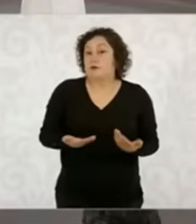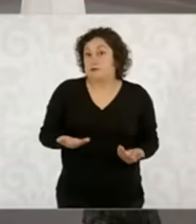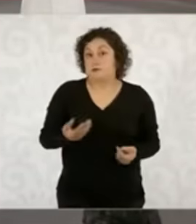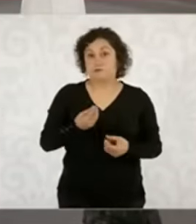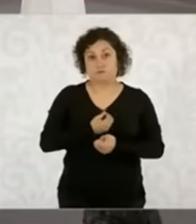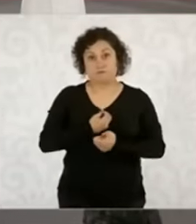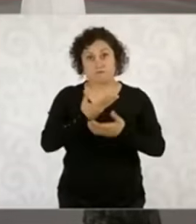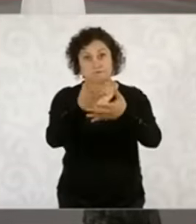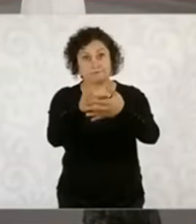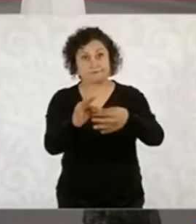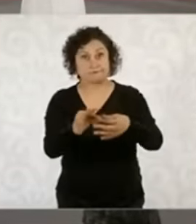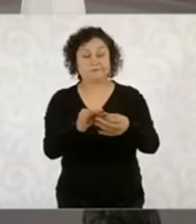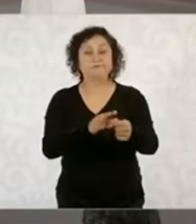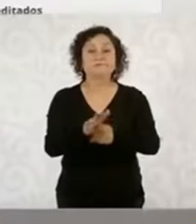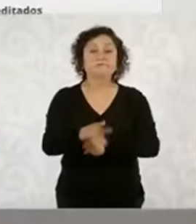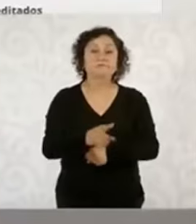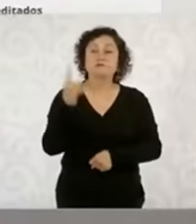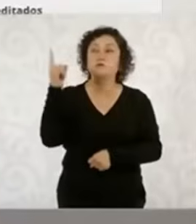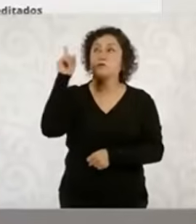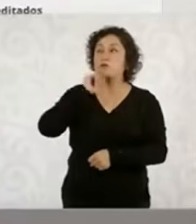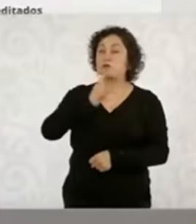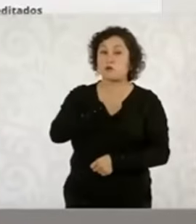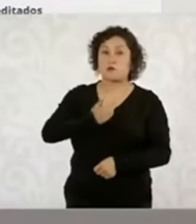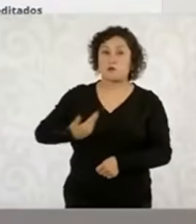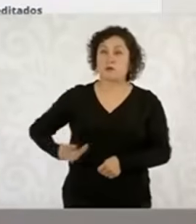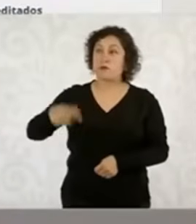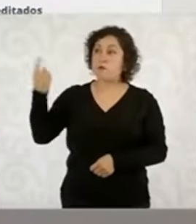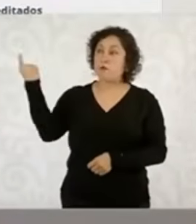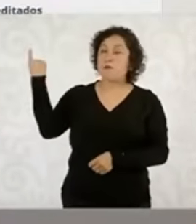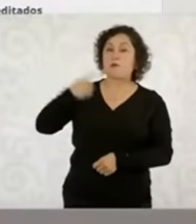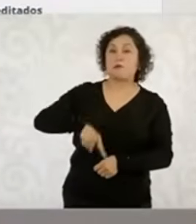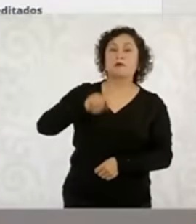presidenta, los